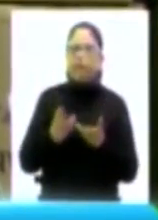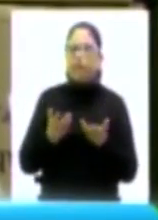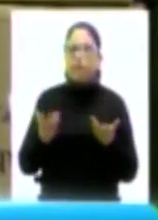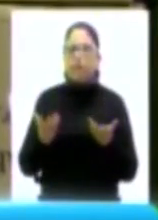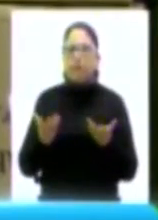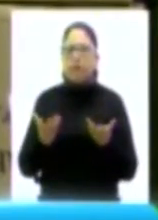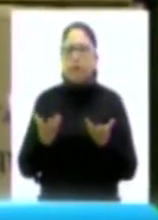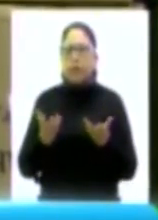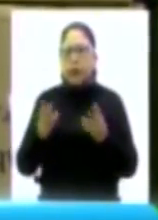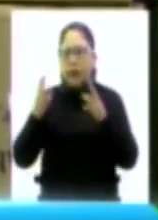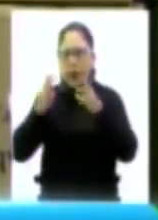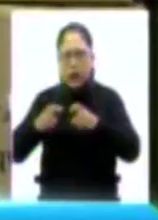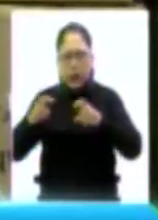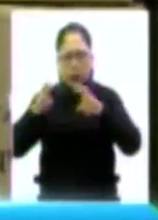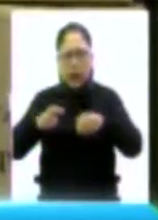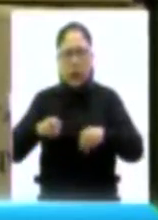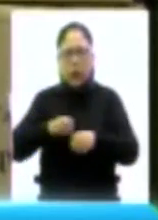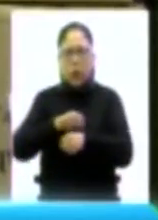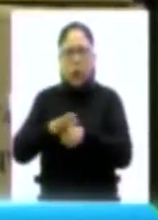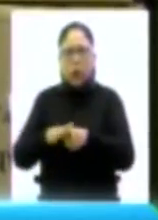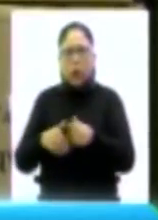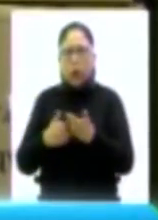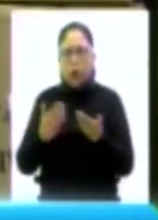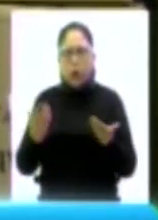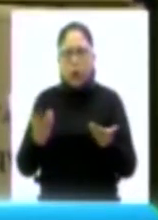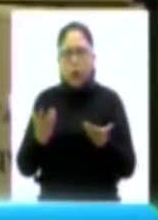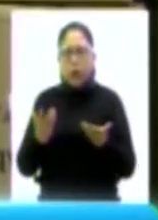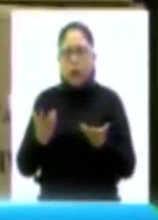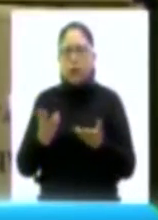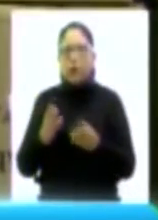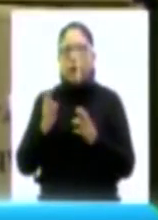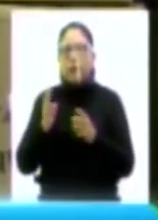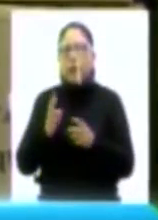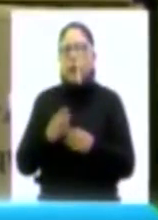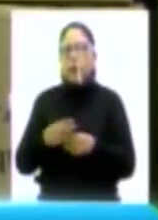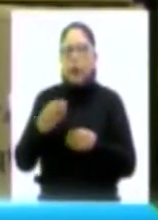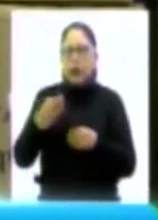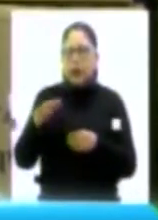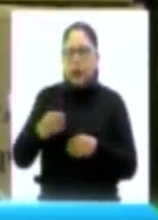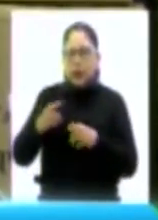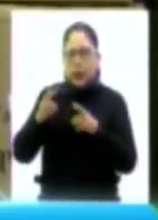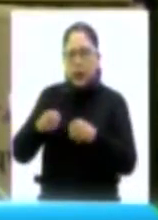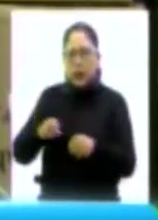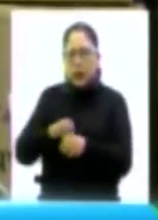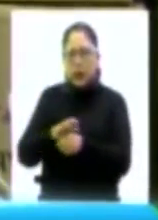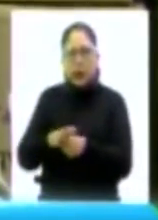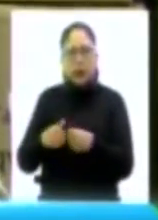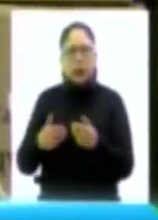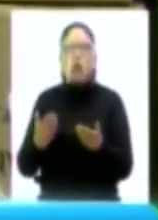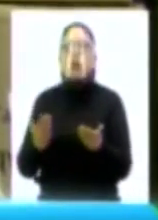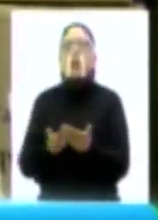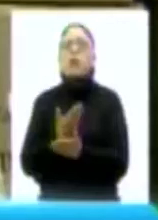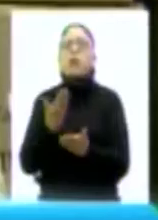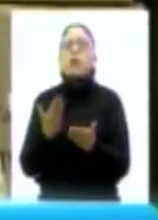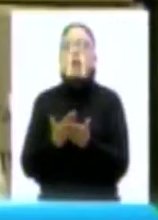de diagnosticar con eficiencia y con calidad a esta enfermedad, porque era nueva.